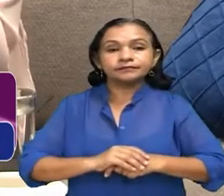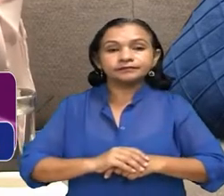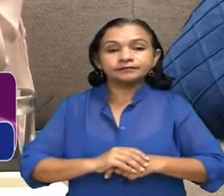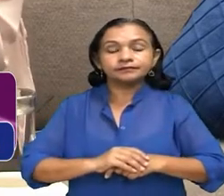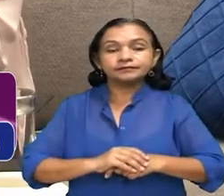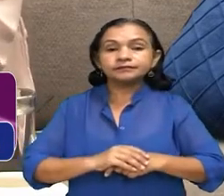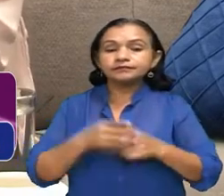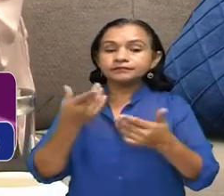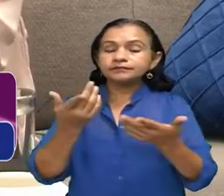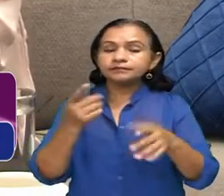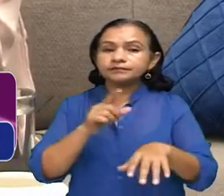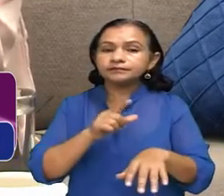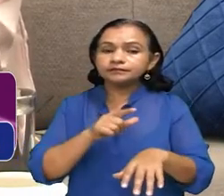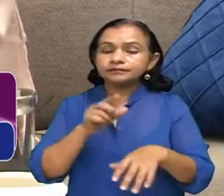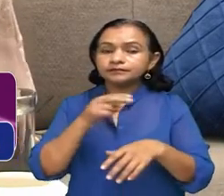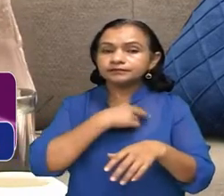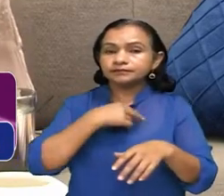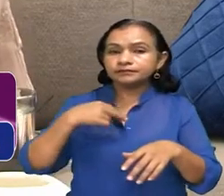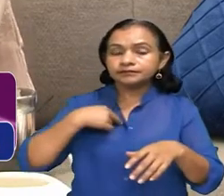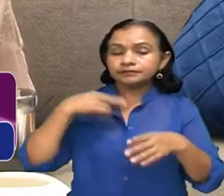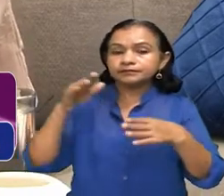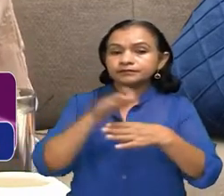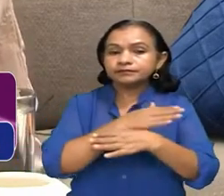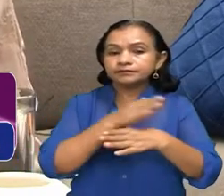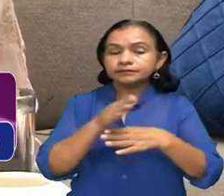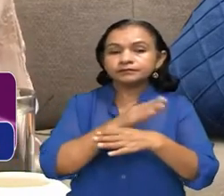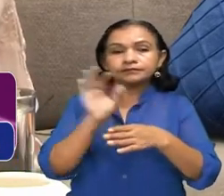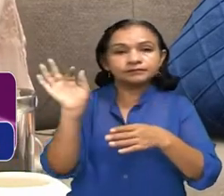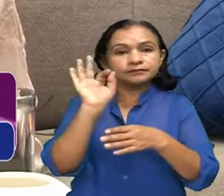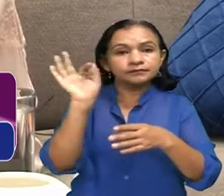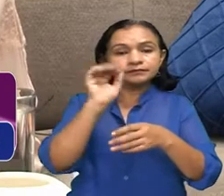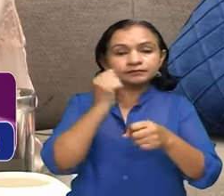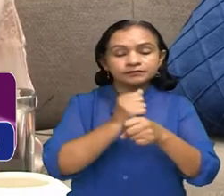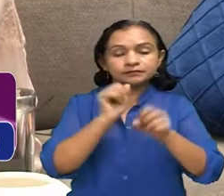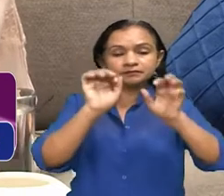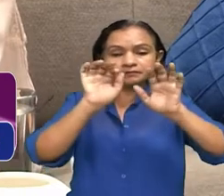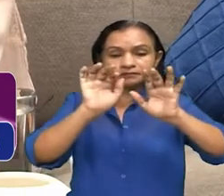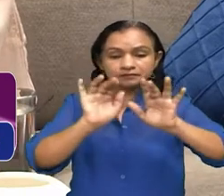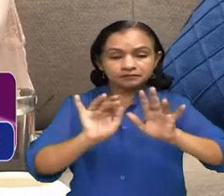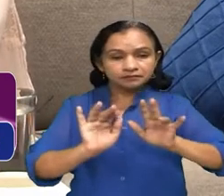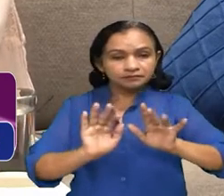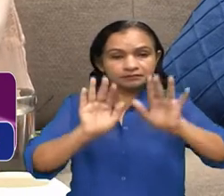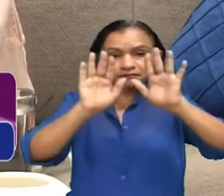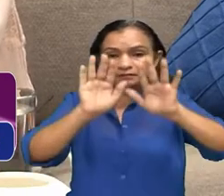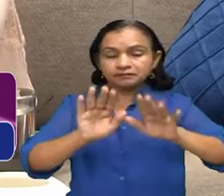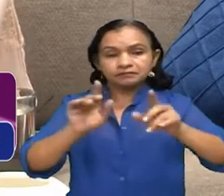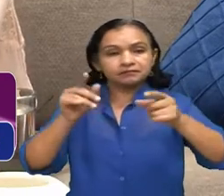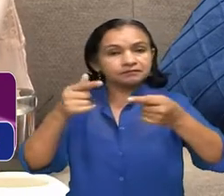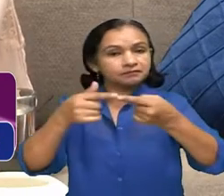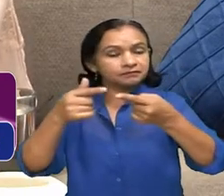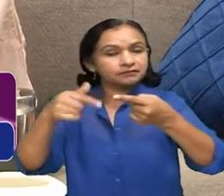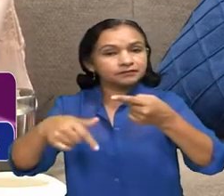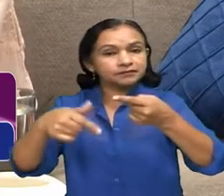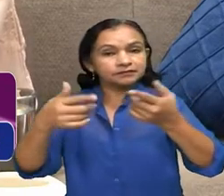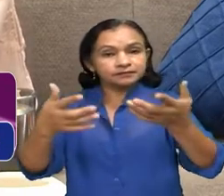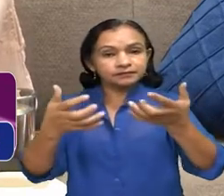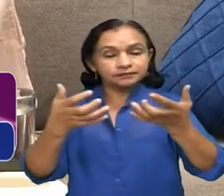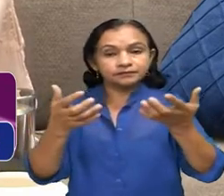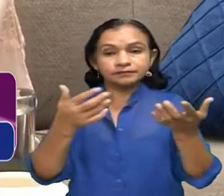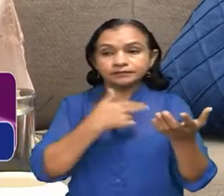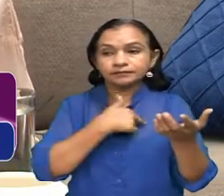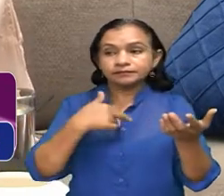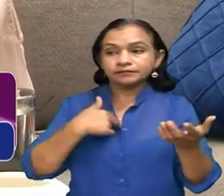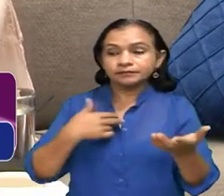tiempo hemos venido elaborando diferentes plataformas. Hemos venido desarrollando con este ánimo de